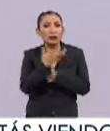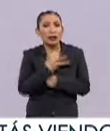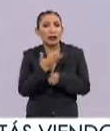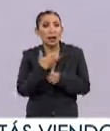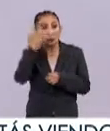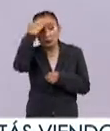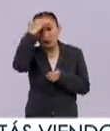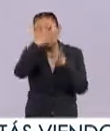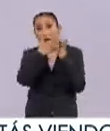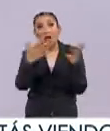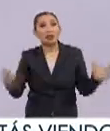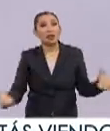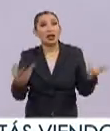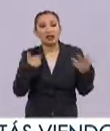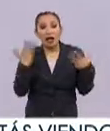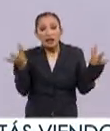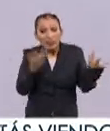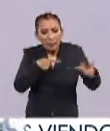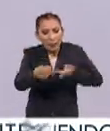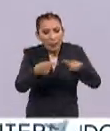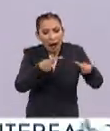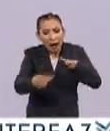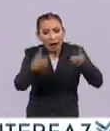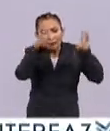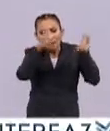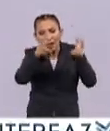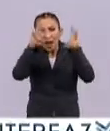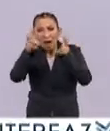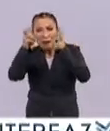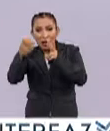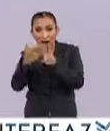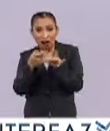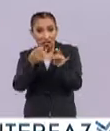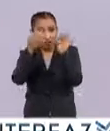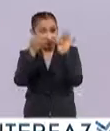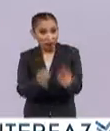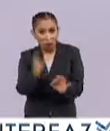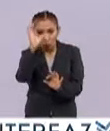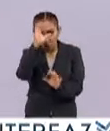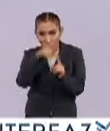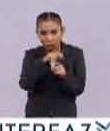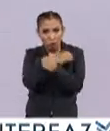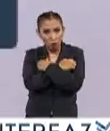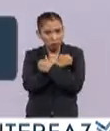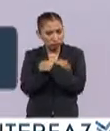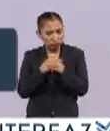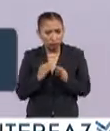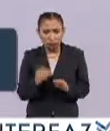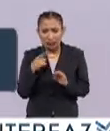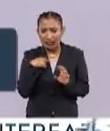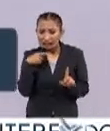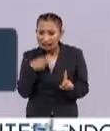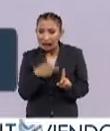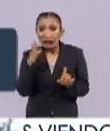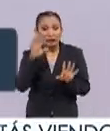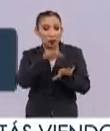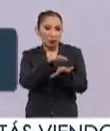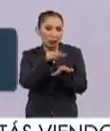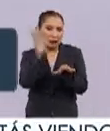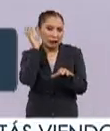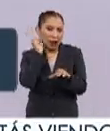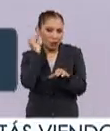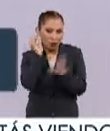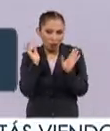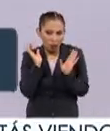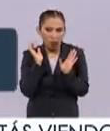gran experiencia en la producción de contenidos de alta calidad cultural, educativa, en materia radiofónica. Y